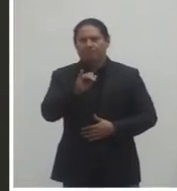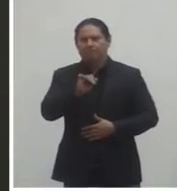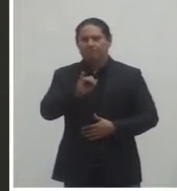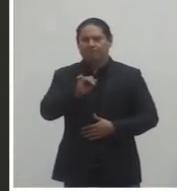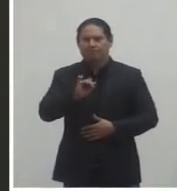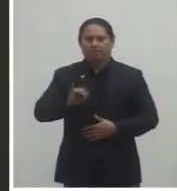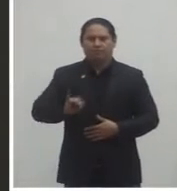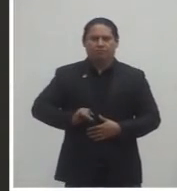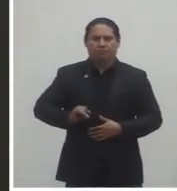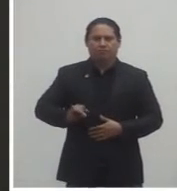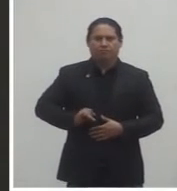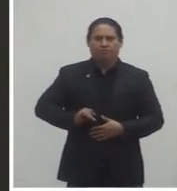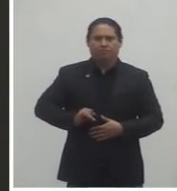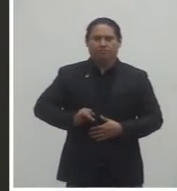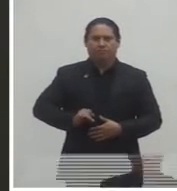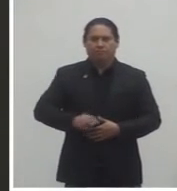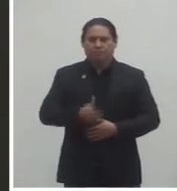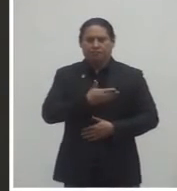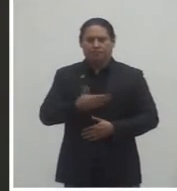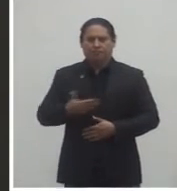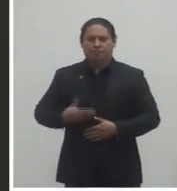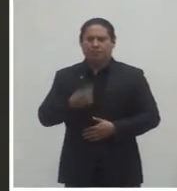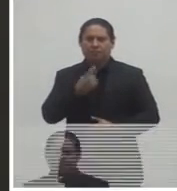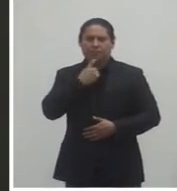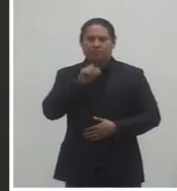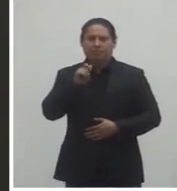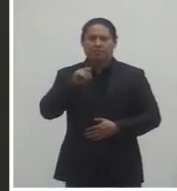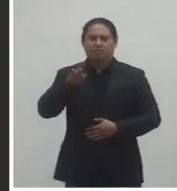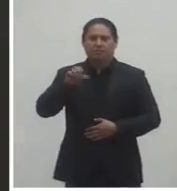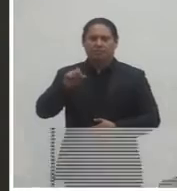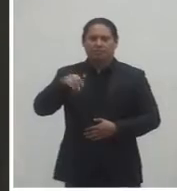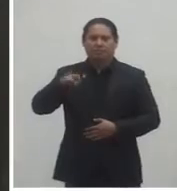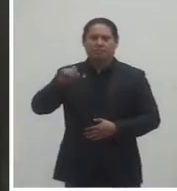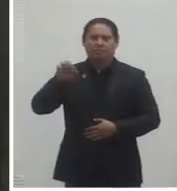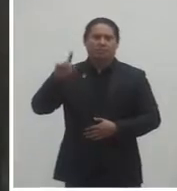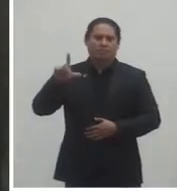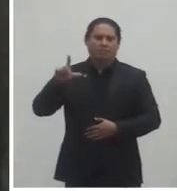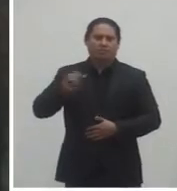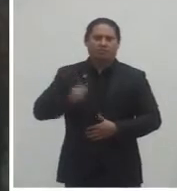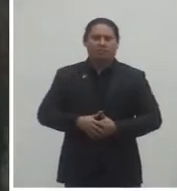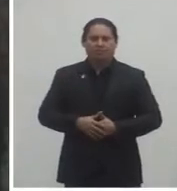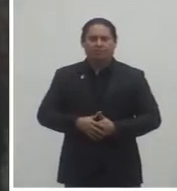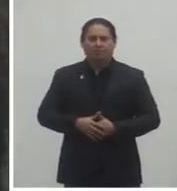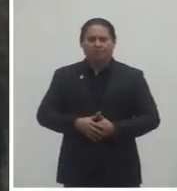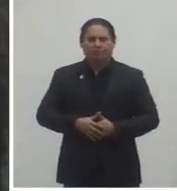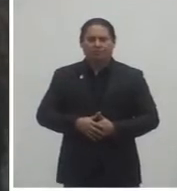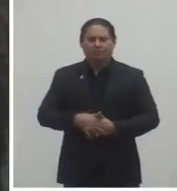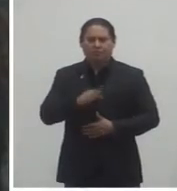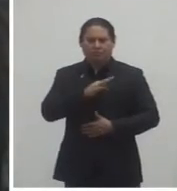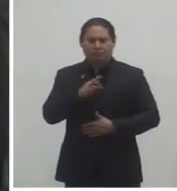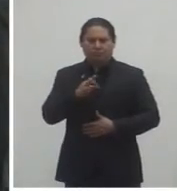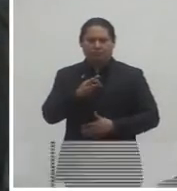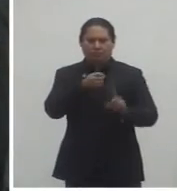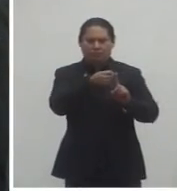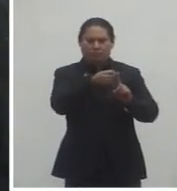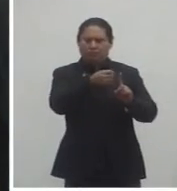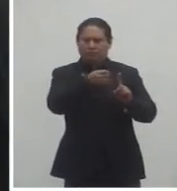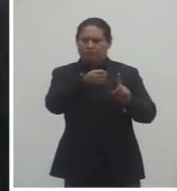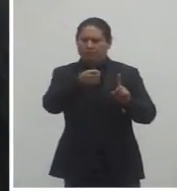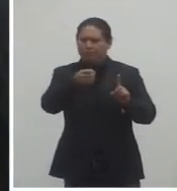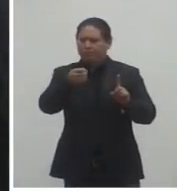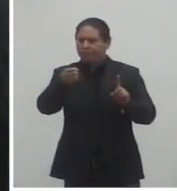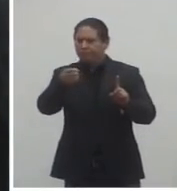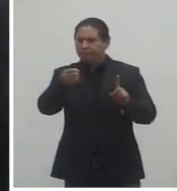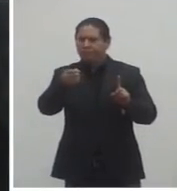de interés para el presidente Andrés Manuel López Obrador, porque se pretende ordenar,